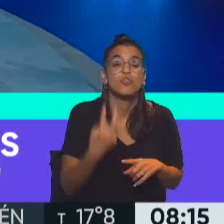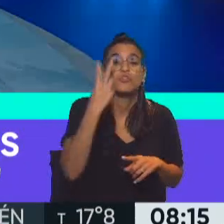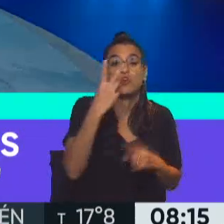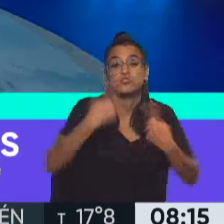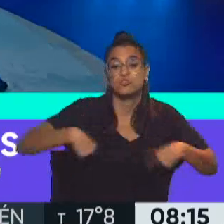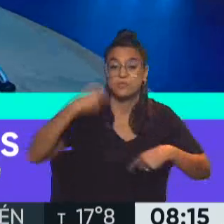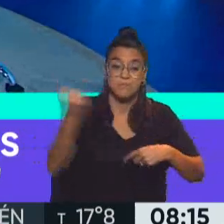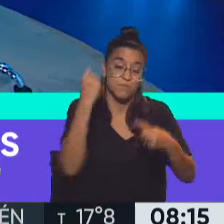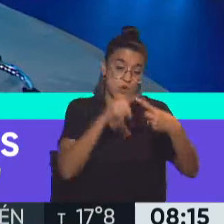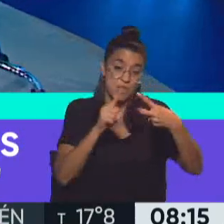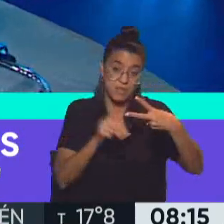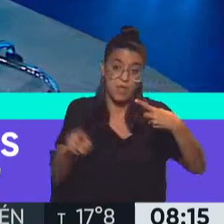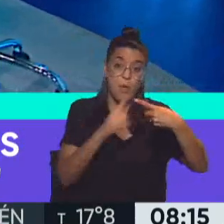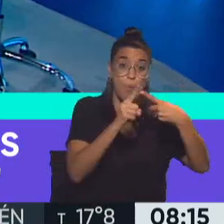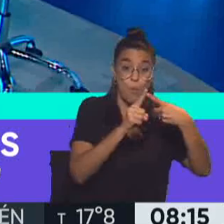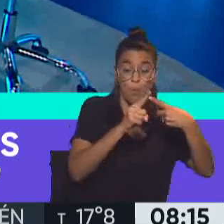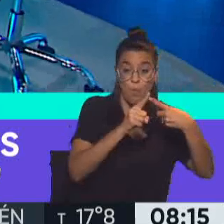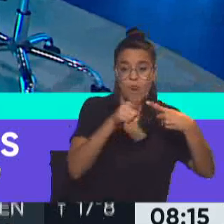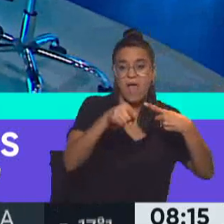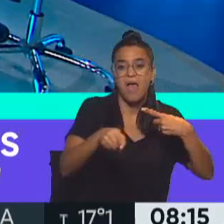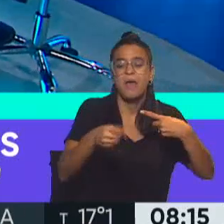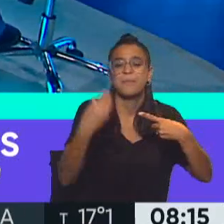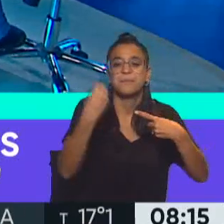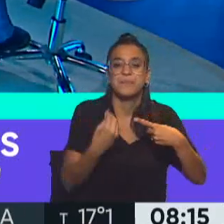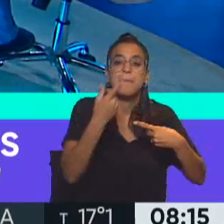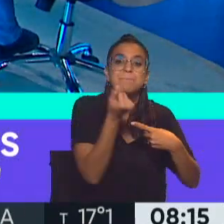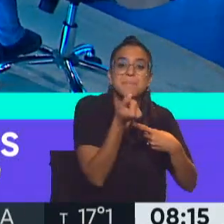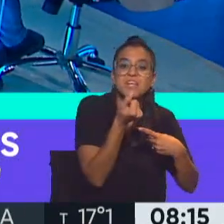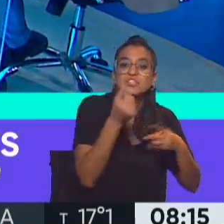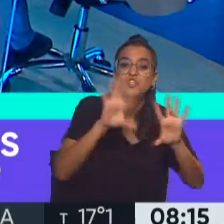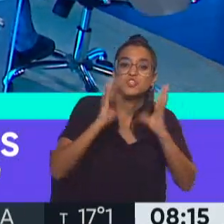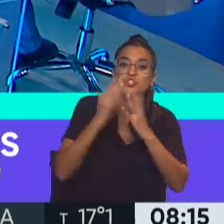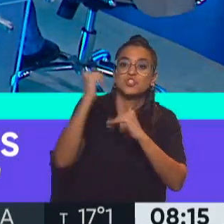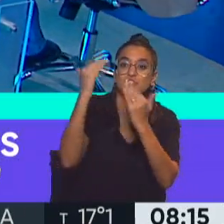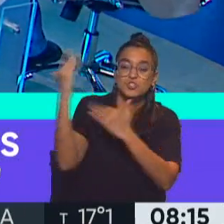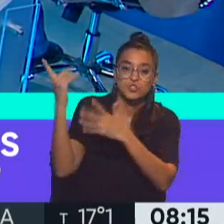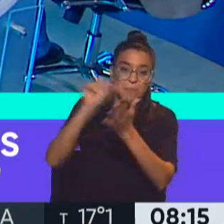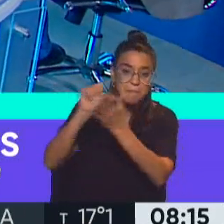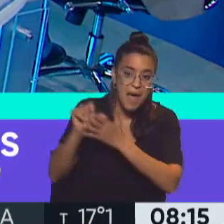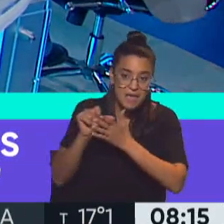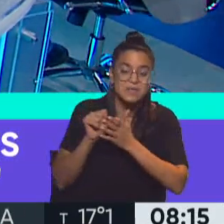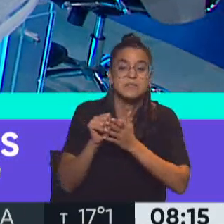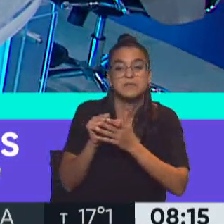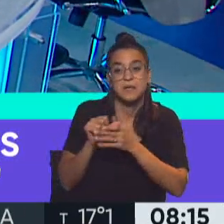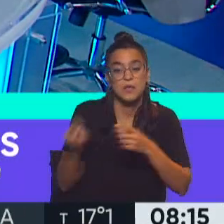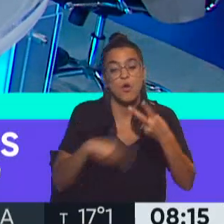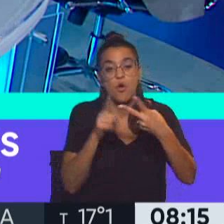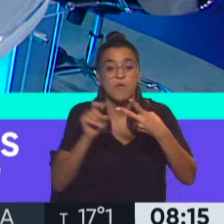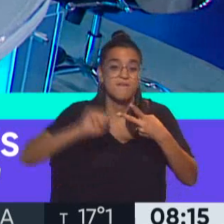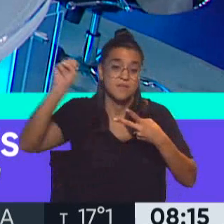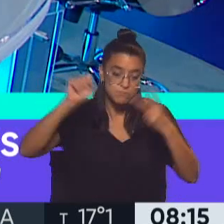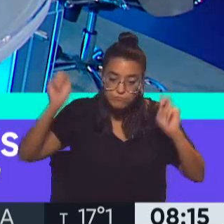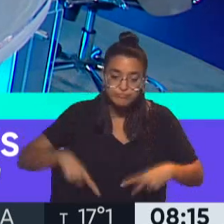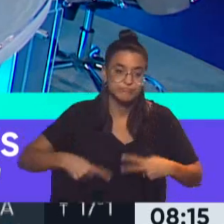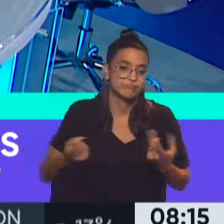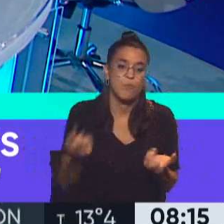muy significativas en esta etapa. Una es el efecto de los precios internacionales, que de hecho tiene que ver con la pandemia. La otra es la inflación oligopólica